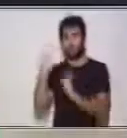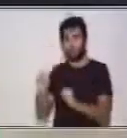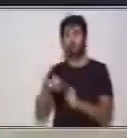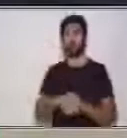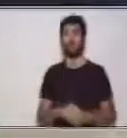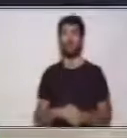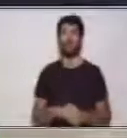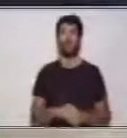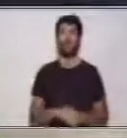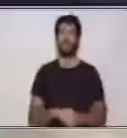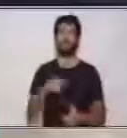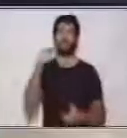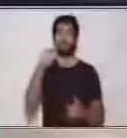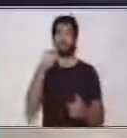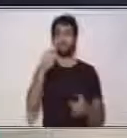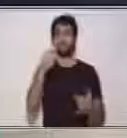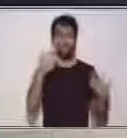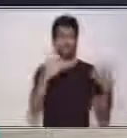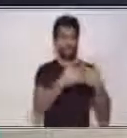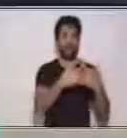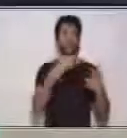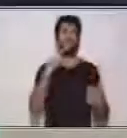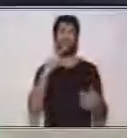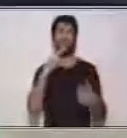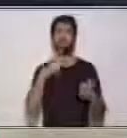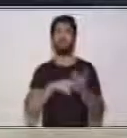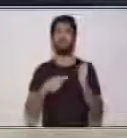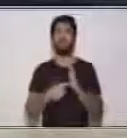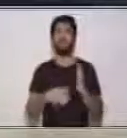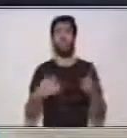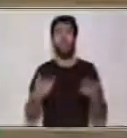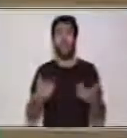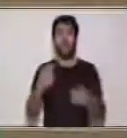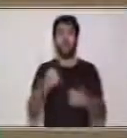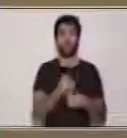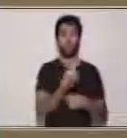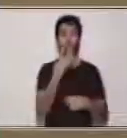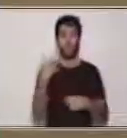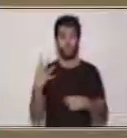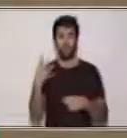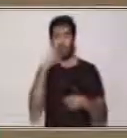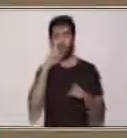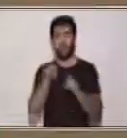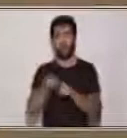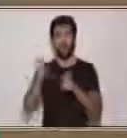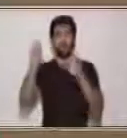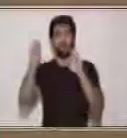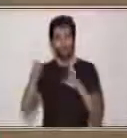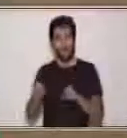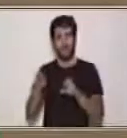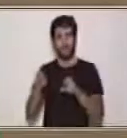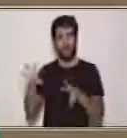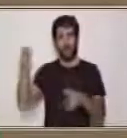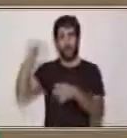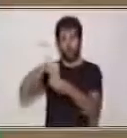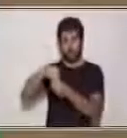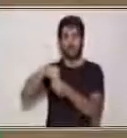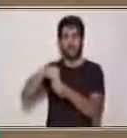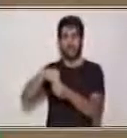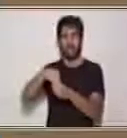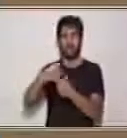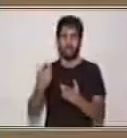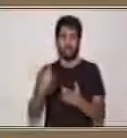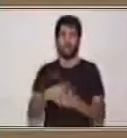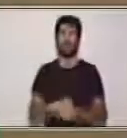La concordancia verbal es la coincidencia entre número y persona gramatical del